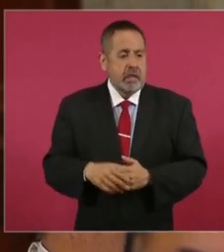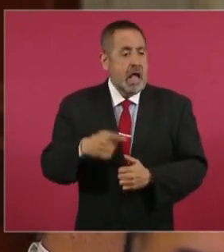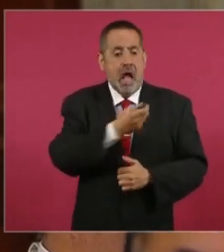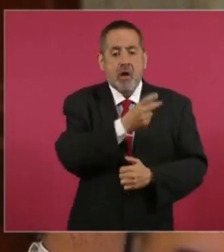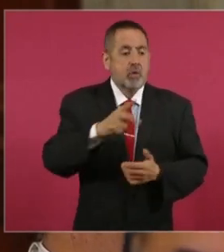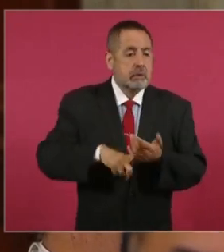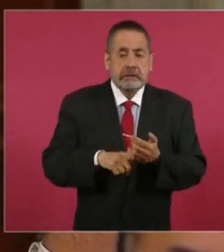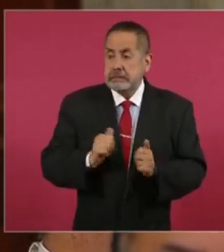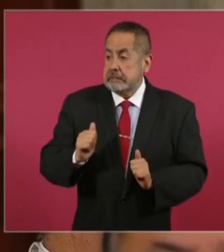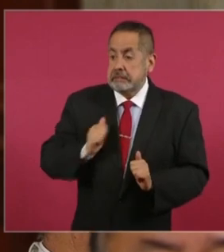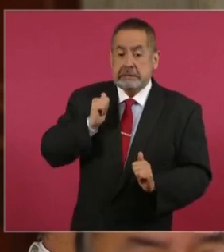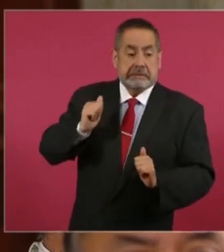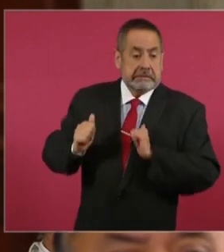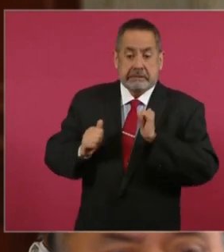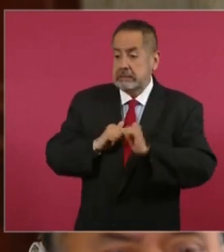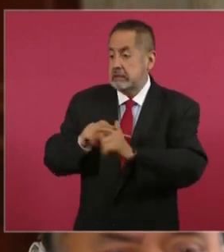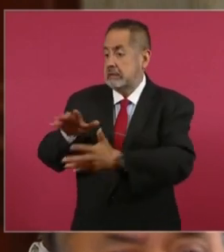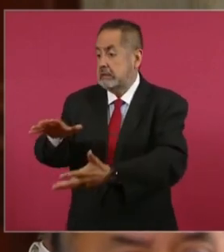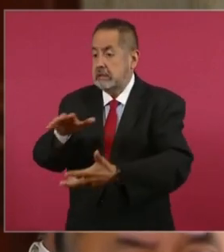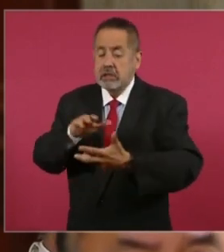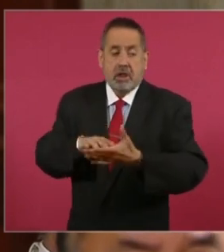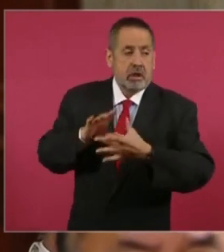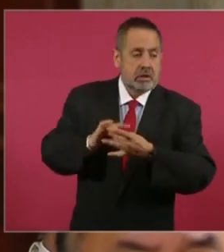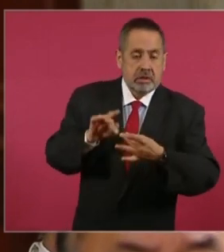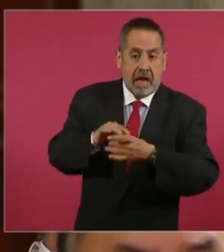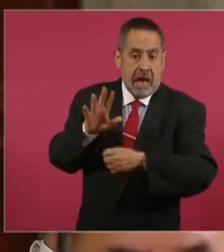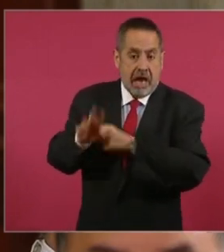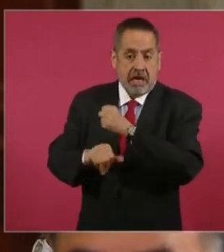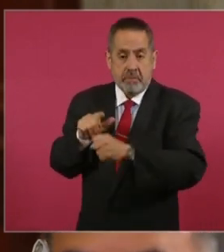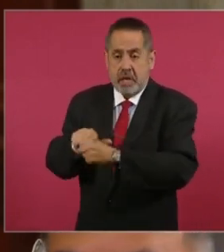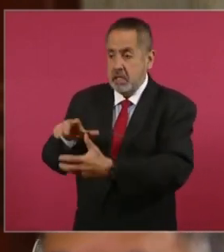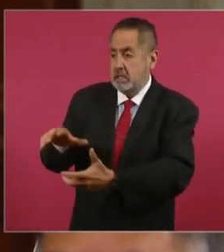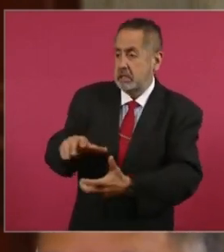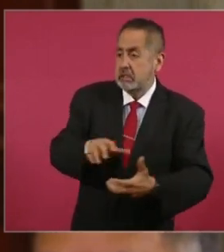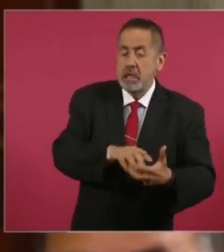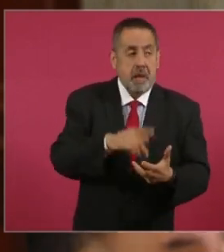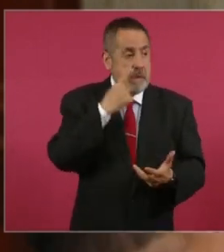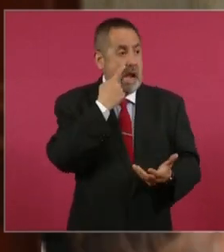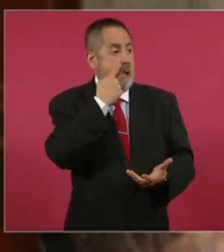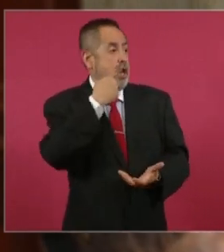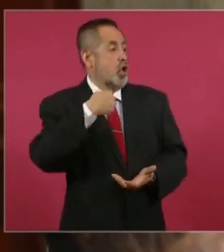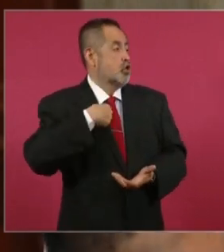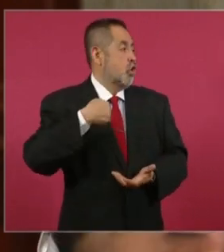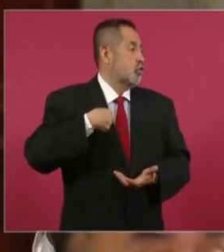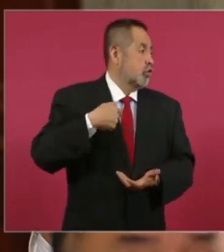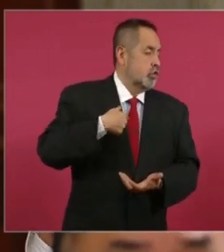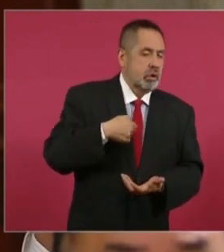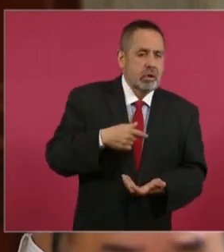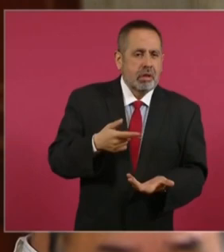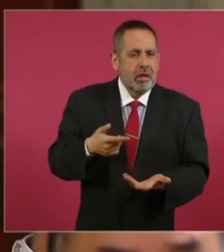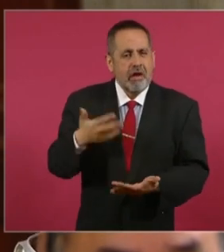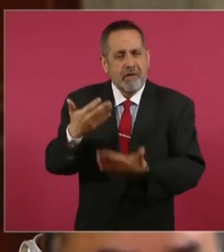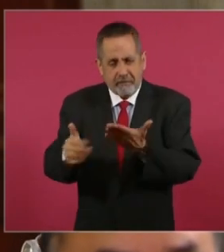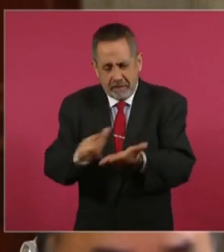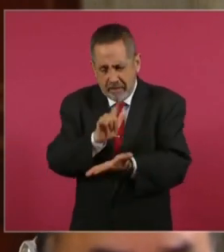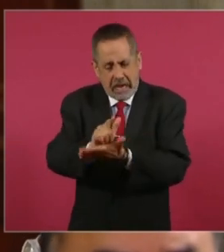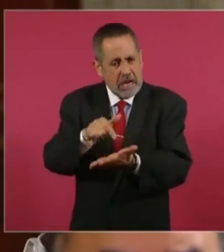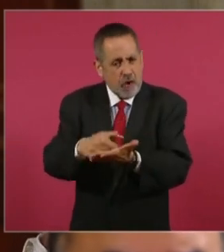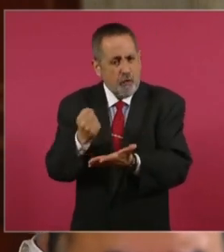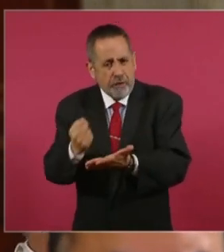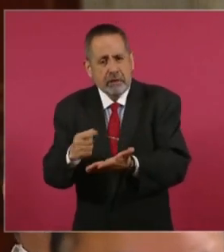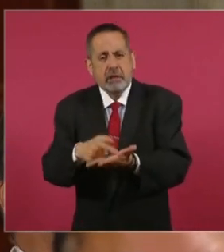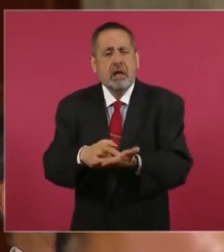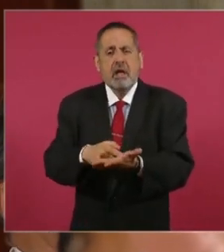oportunistas que utilizan a estos emblemáticos y redituables animales como RENES, aprovechando las leyes laxas y vacíos de información